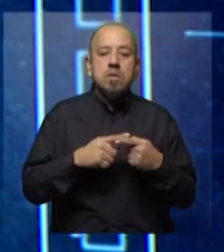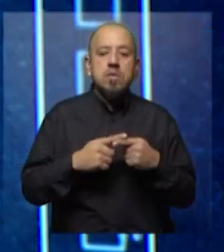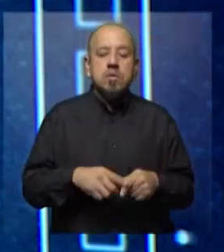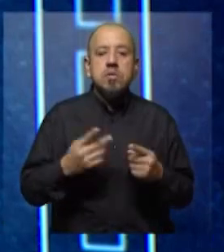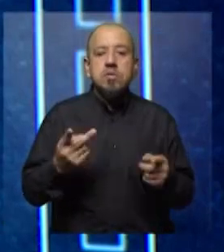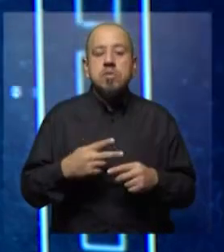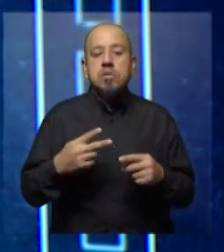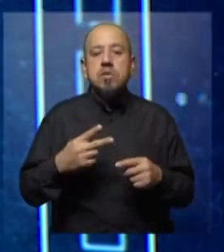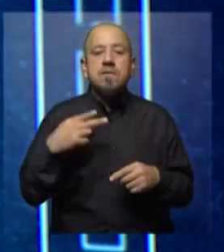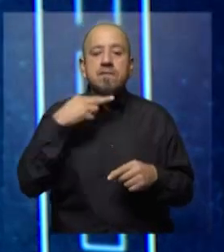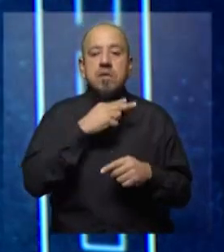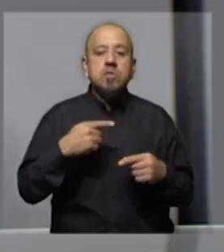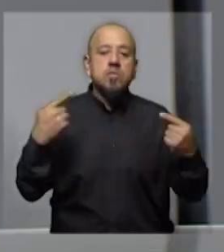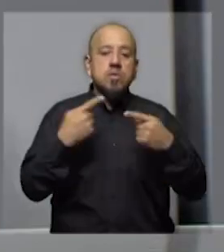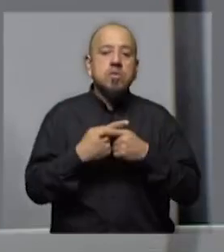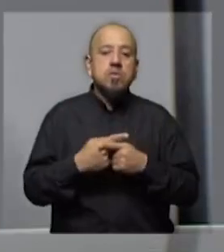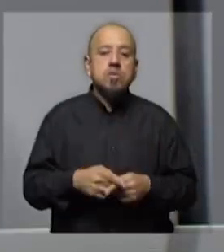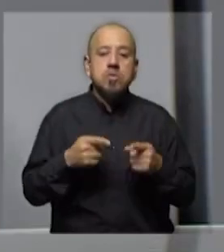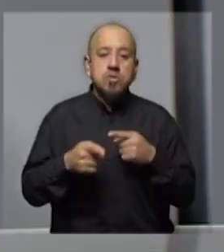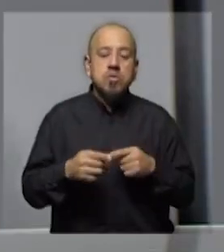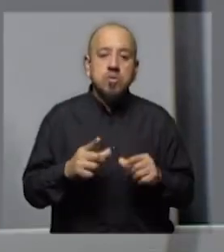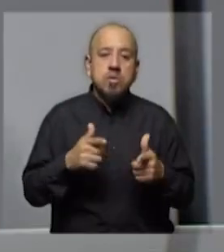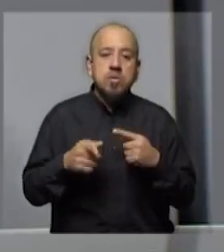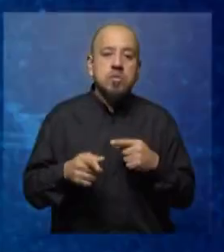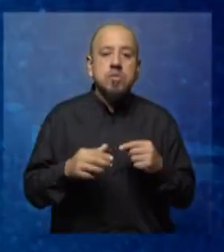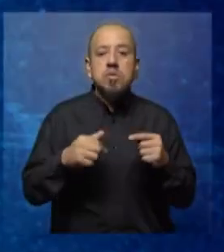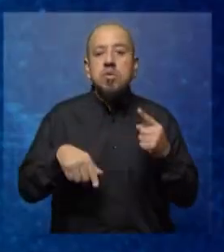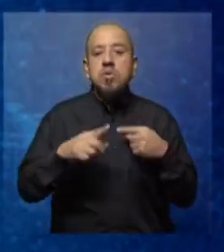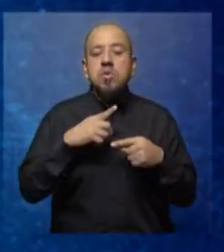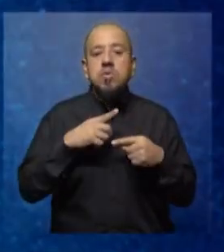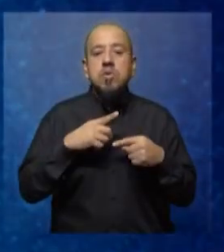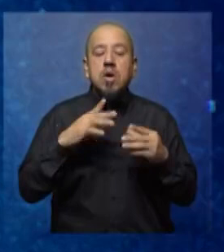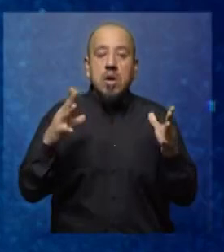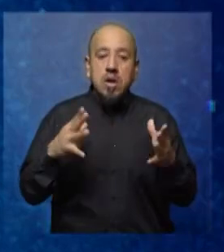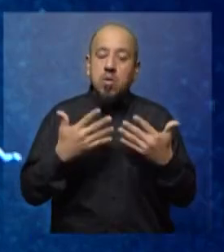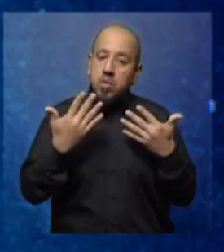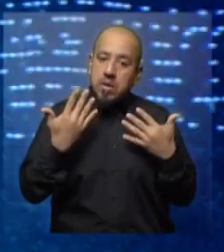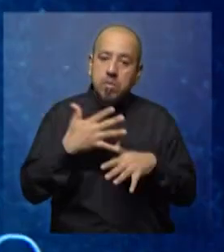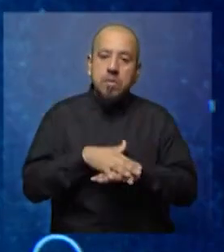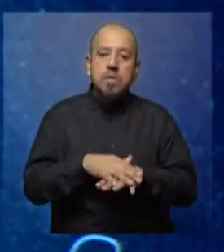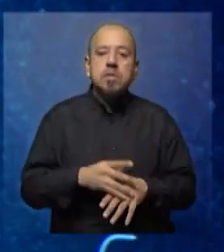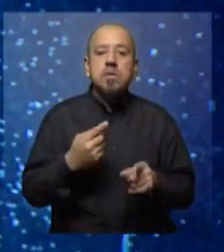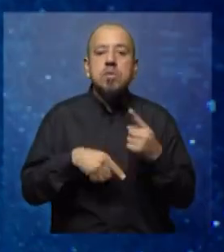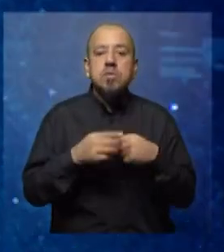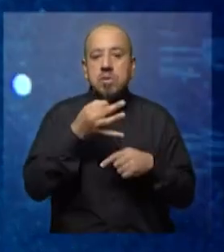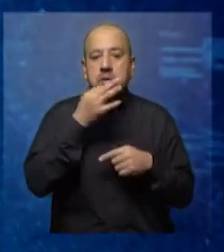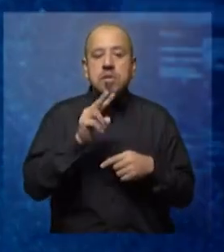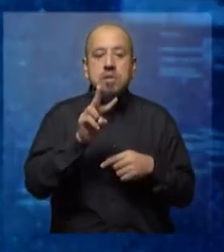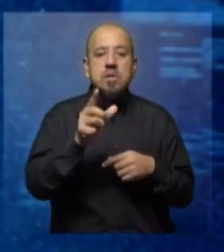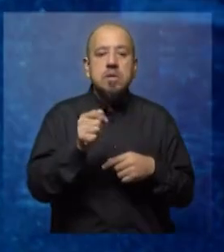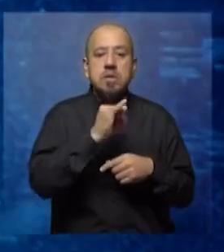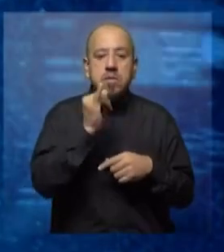falso oposición y no haber allí una oposición sino una complementariedad entonces lo que dice bases